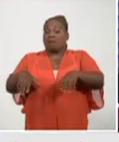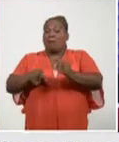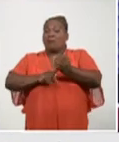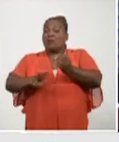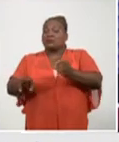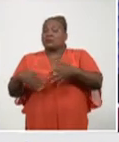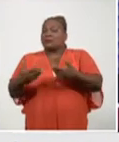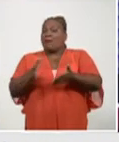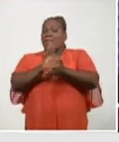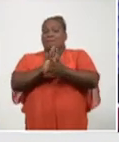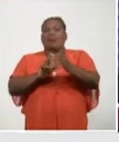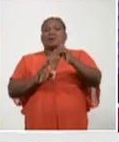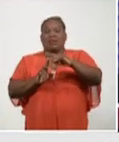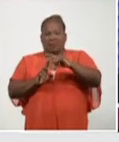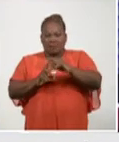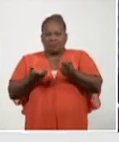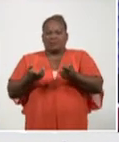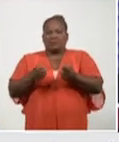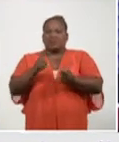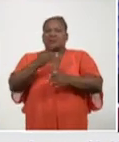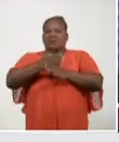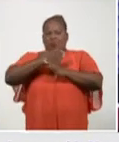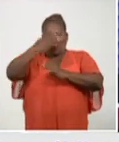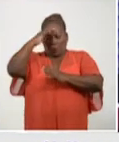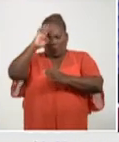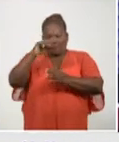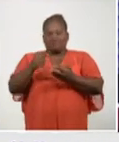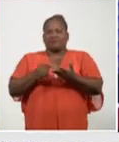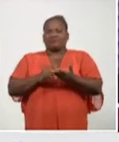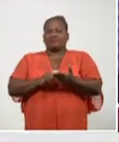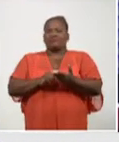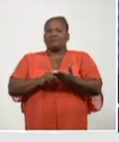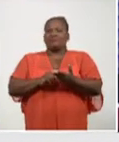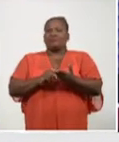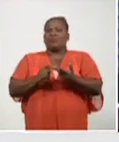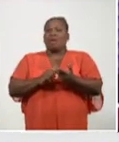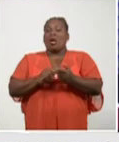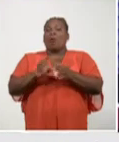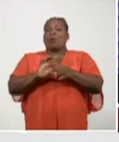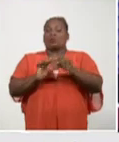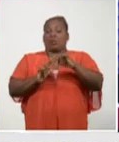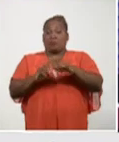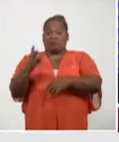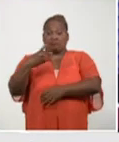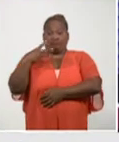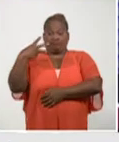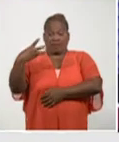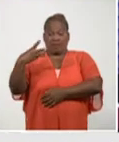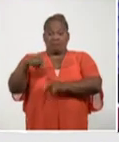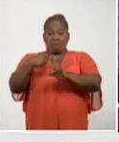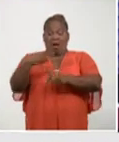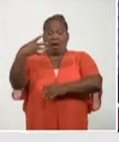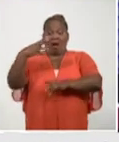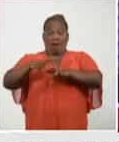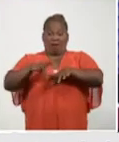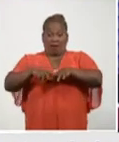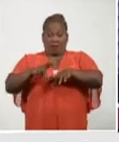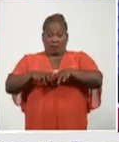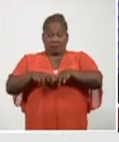Matanzas, la provincia de Santiago de Cuba y la provincia de Guantánamo. Esto